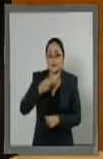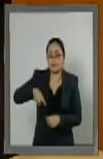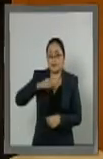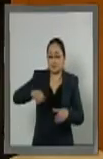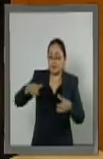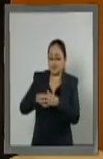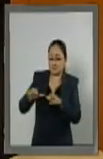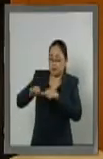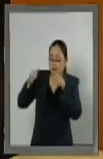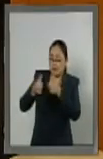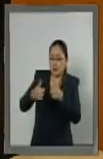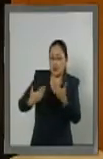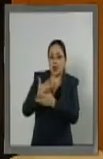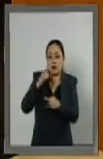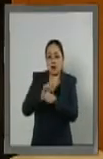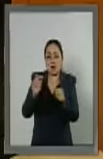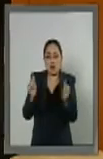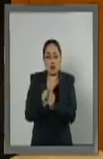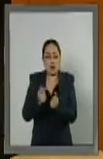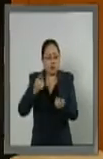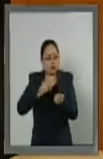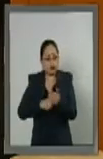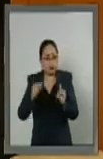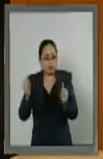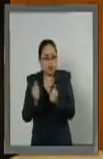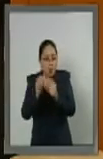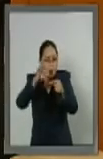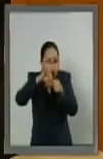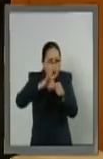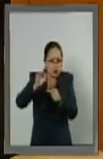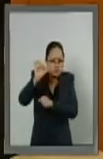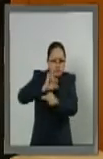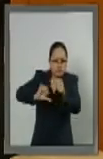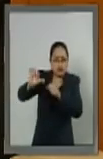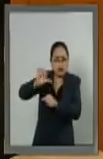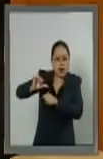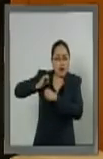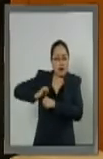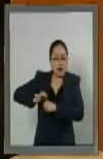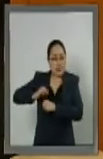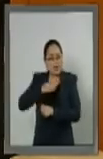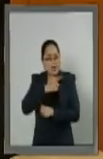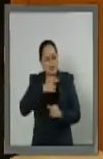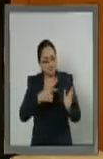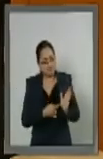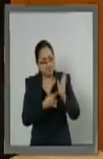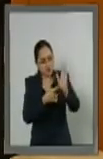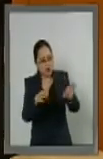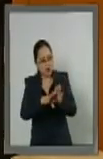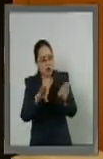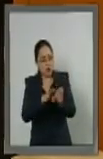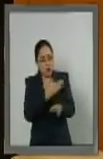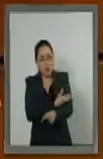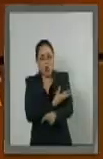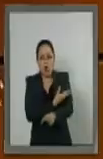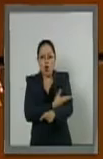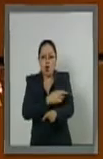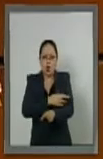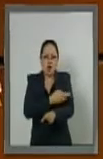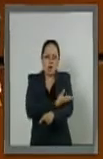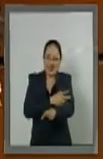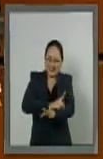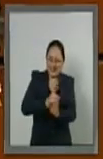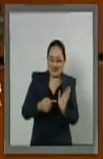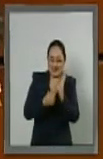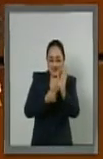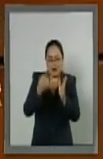nacionales representativas, democráticas, transparentes, que rindan cuentas en el manejo de recursos públicos.